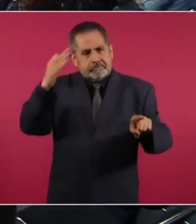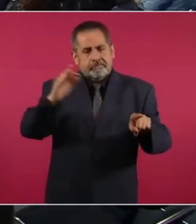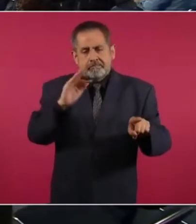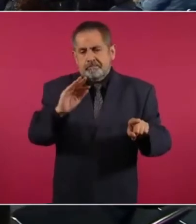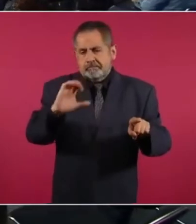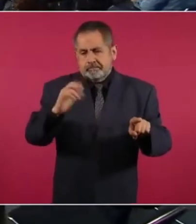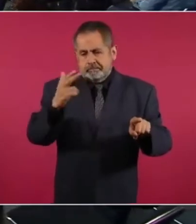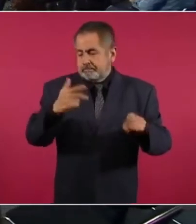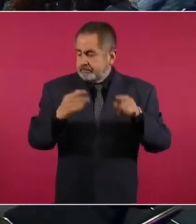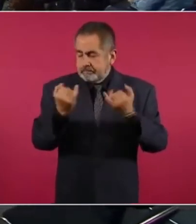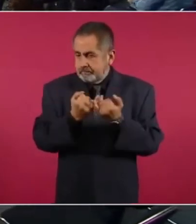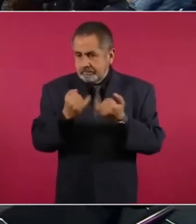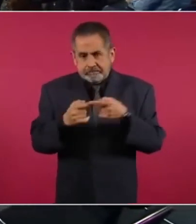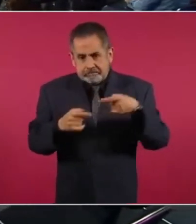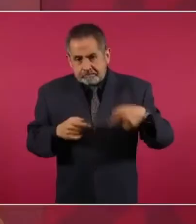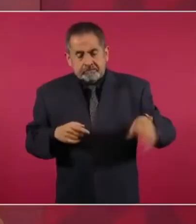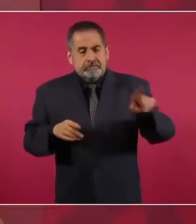Calderón.